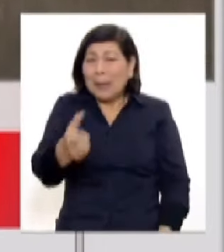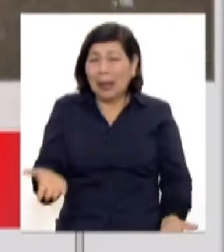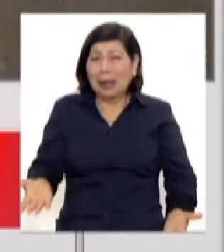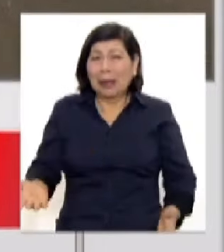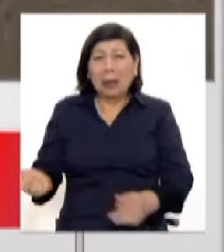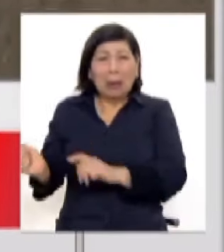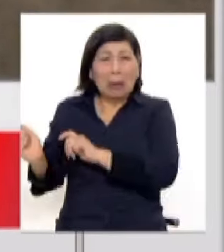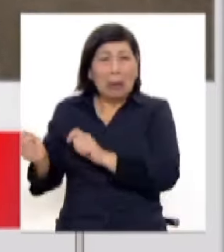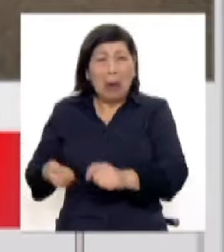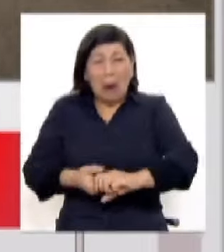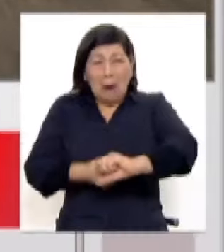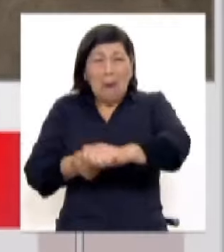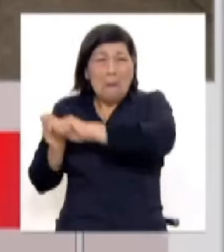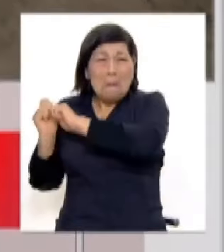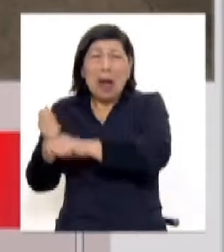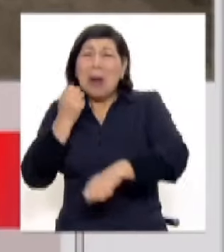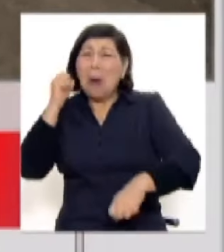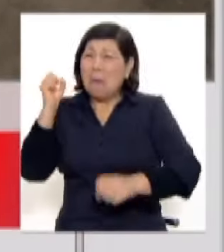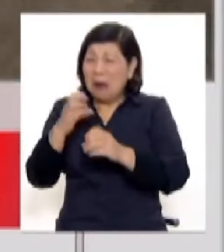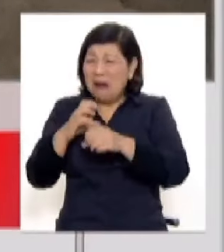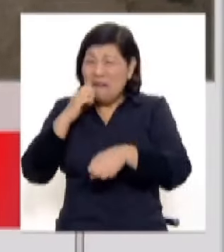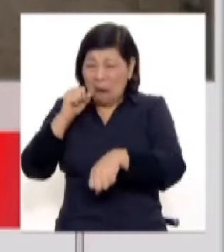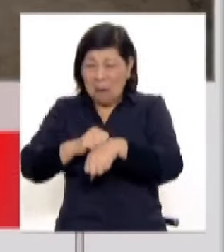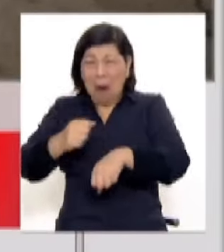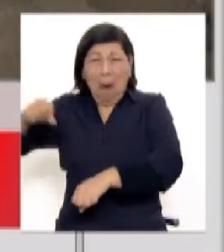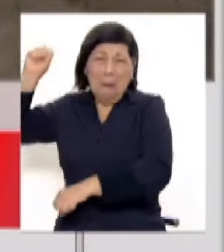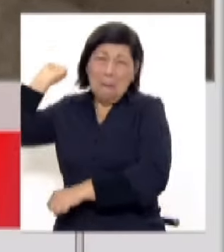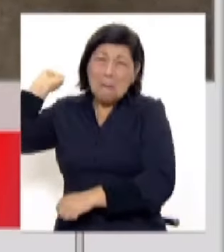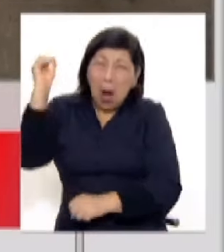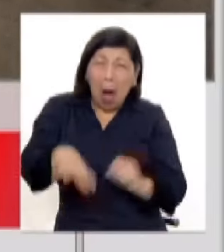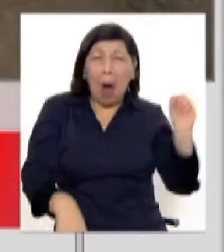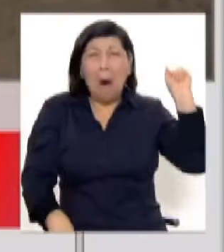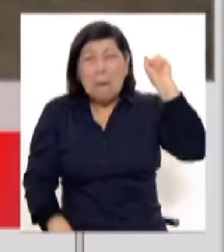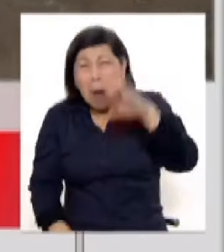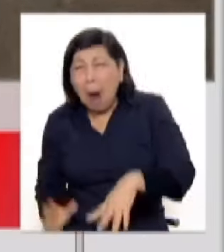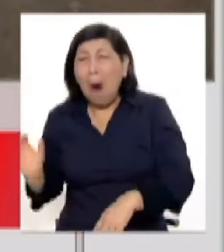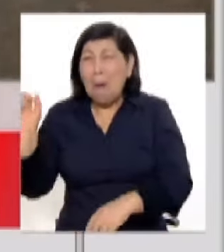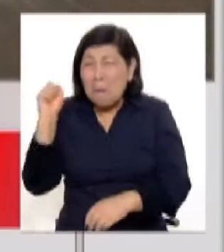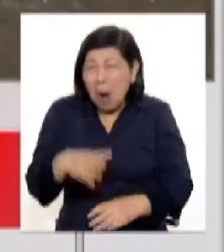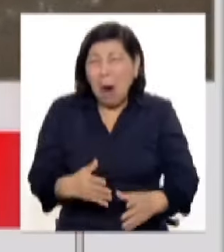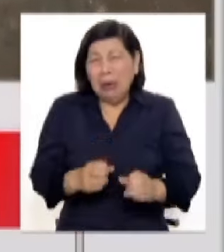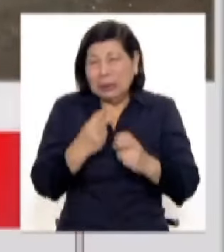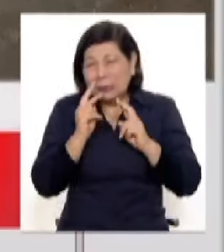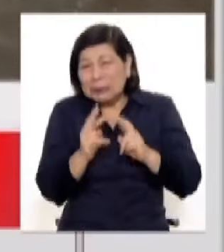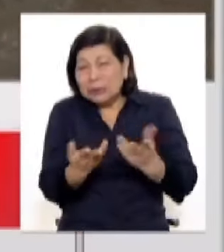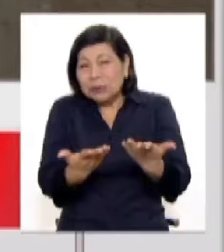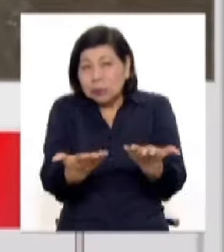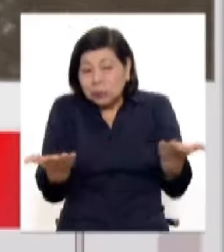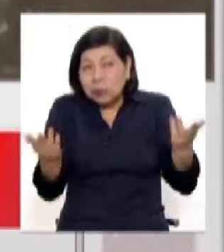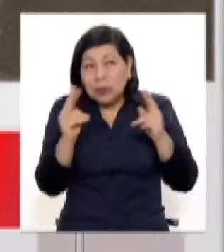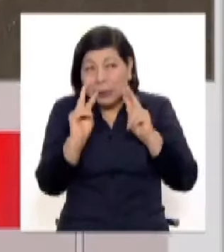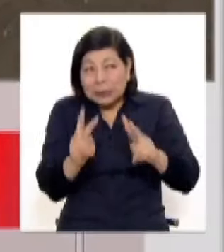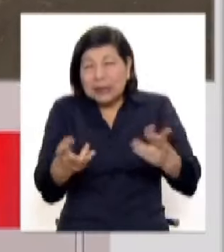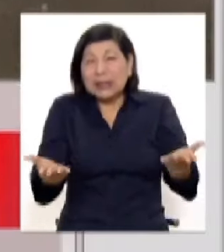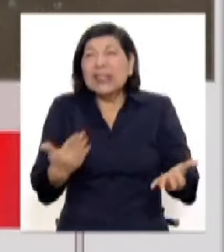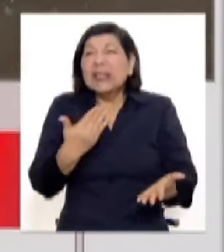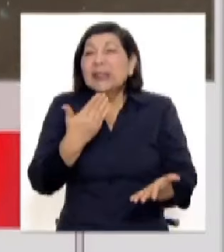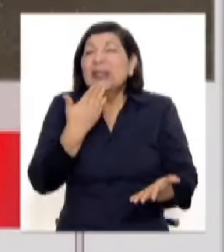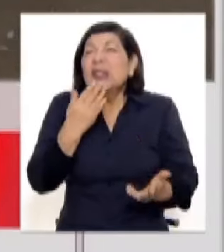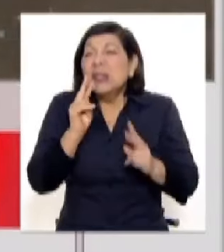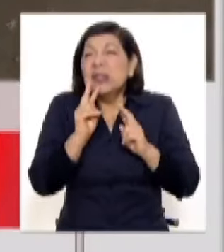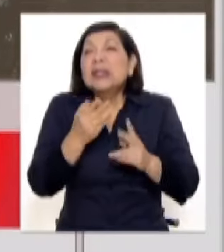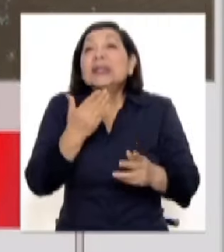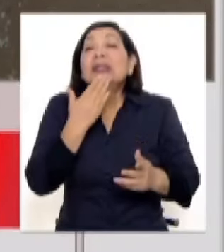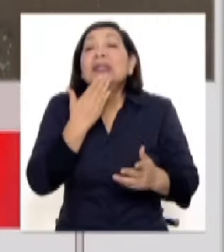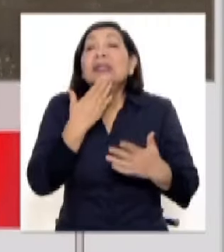personas, vándalos, han llegado con palos, piedras y realizaron los destrozos, ¿no?, que se pueden ver en imágenes. Y para conocer un poco